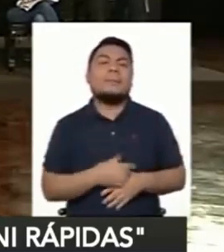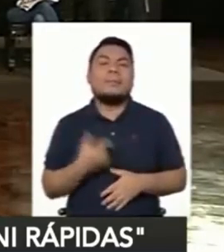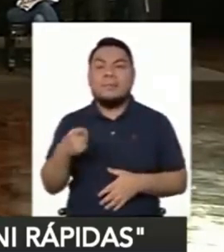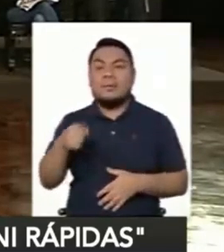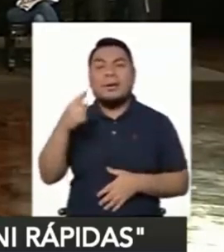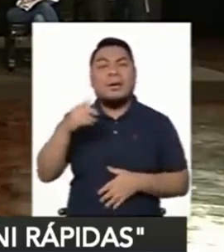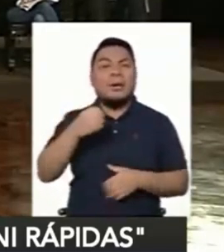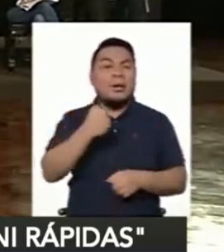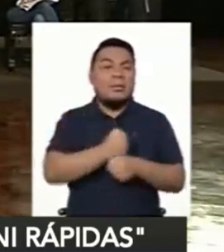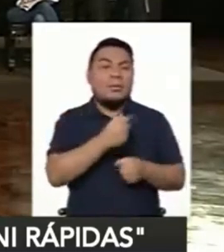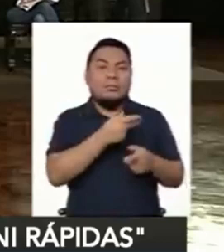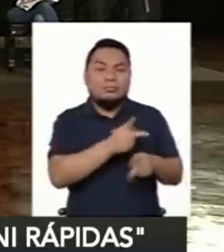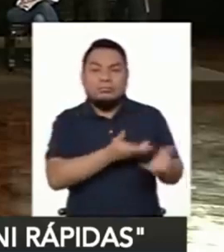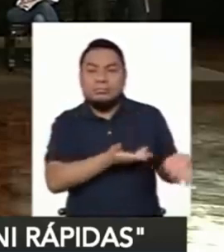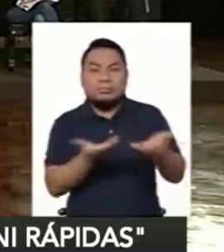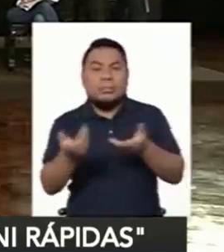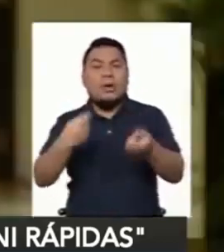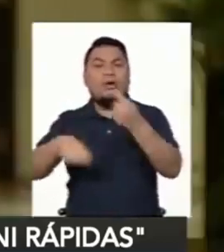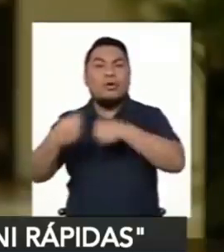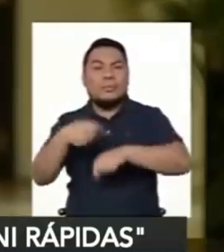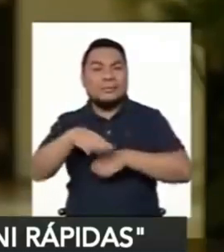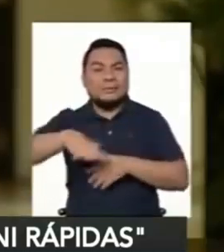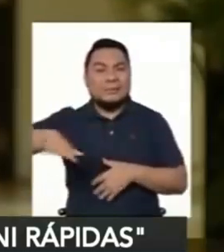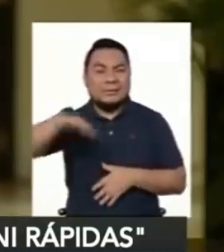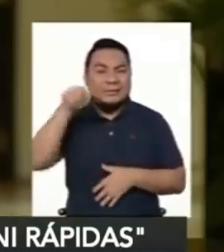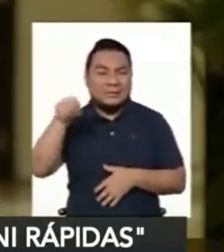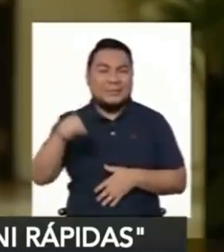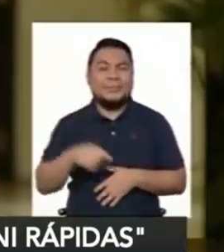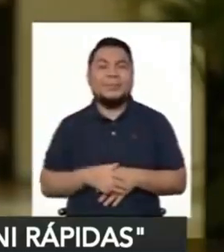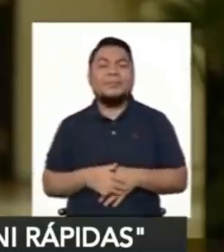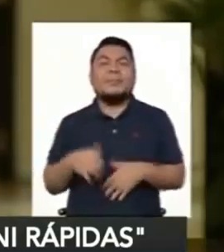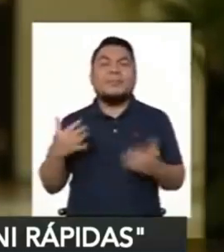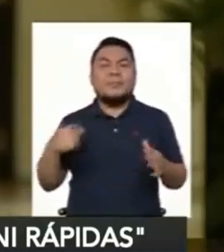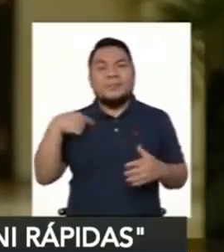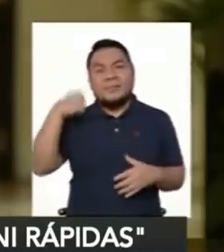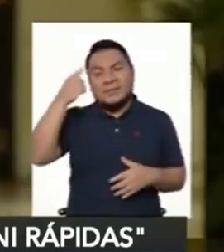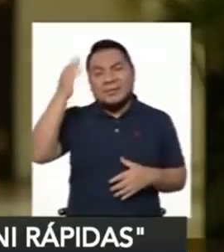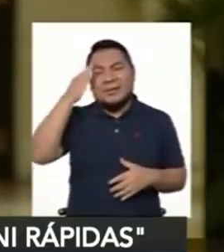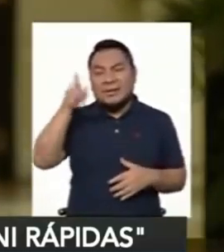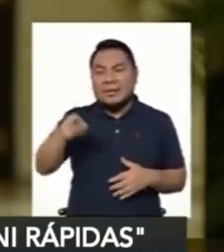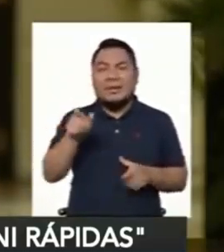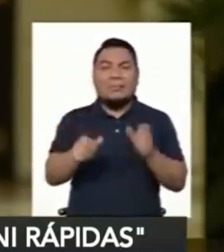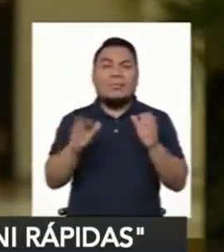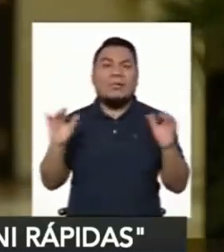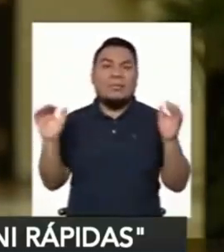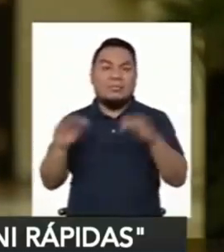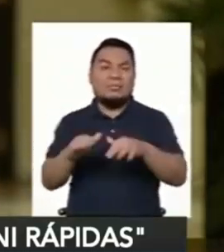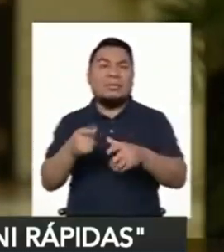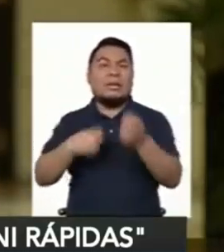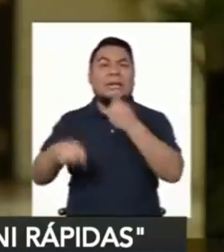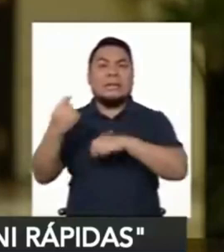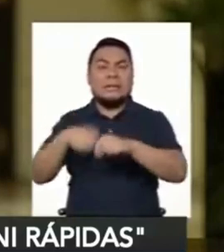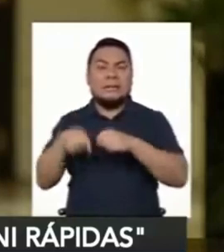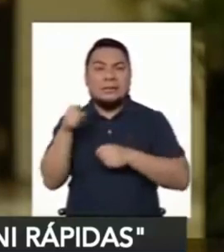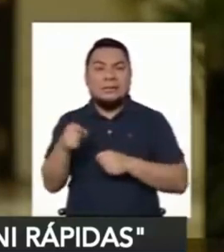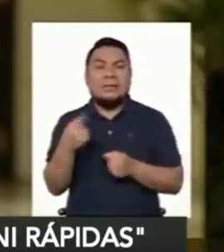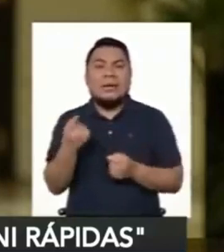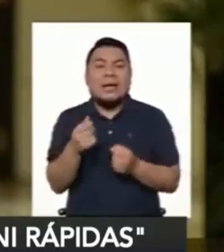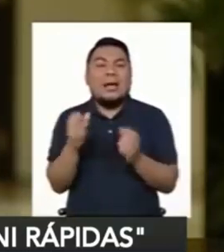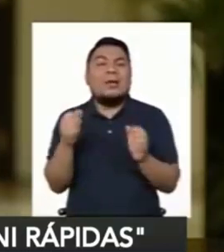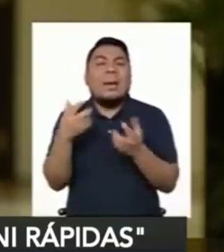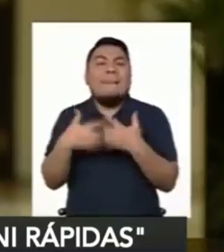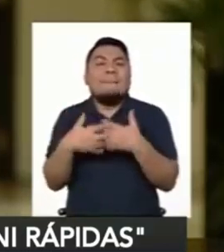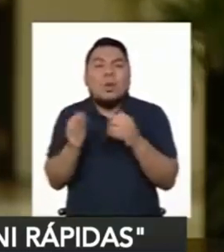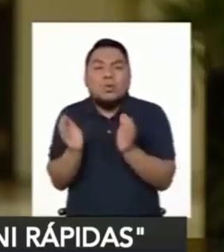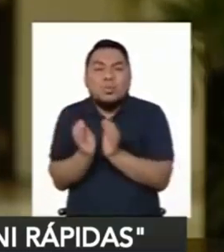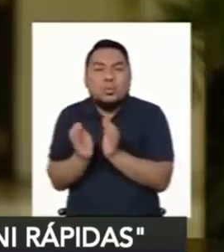conglomerados productivos y comerciales. O sea, tenemos conglomerados donde está ahí la pequeña, la